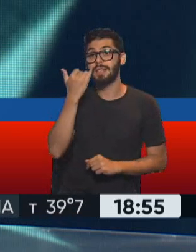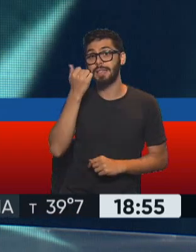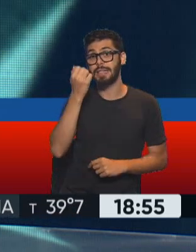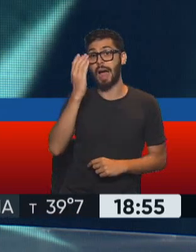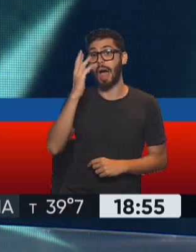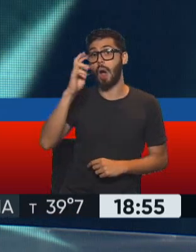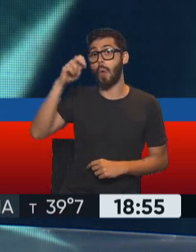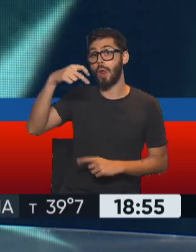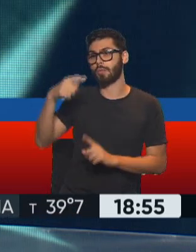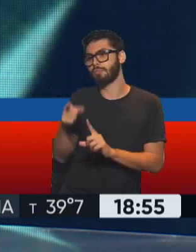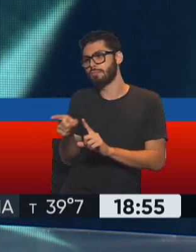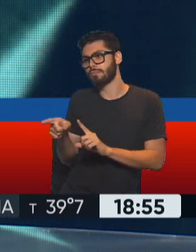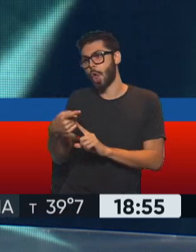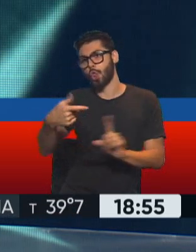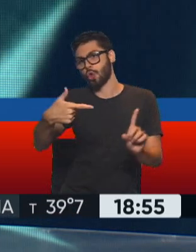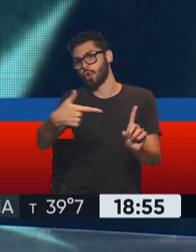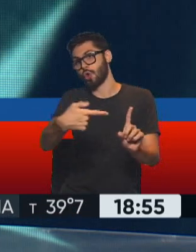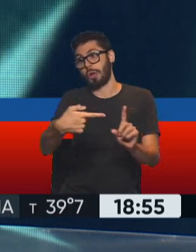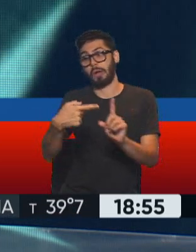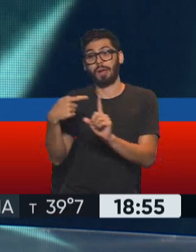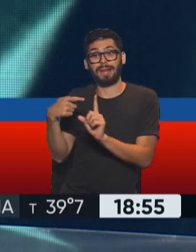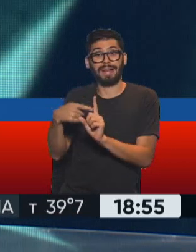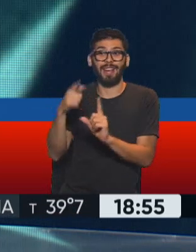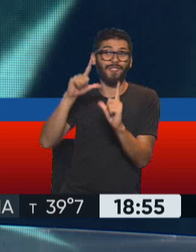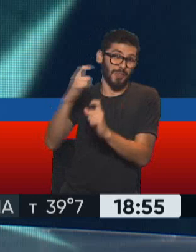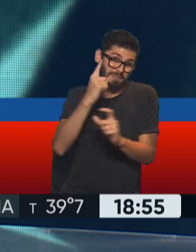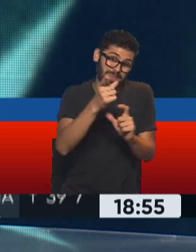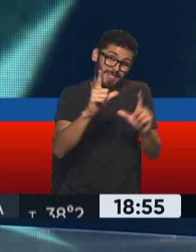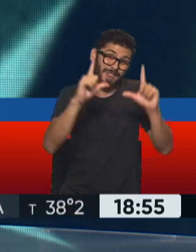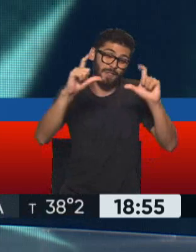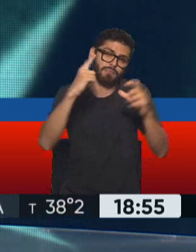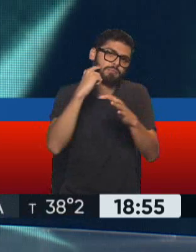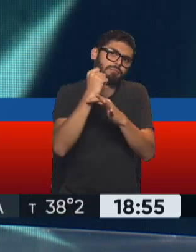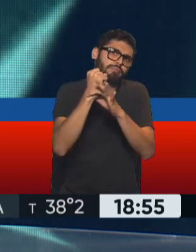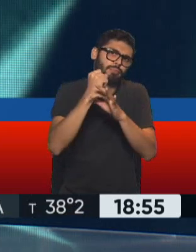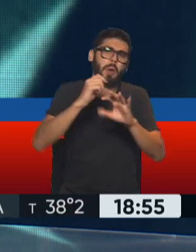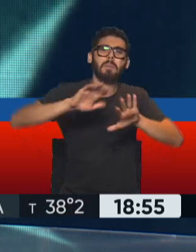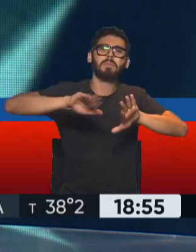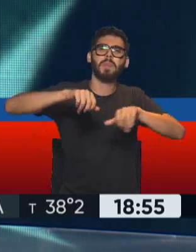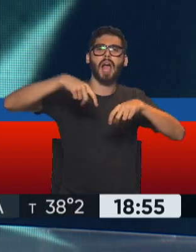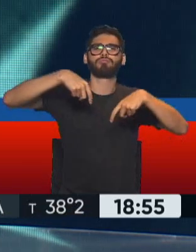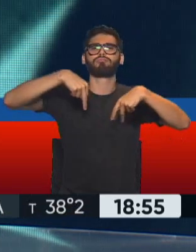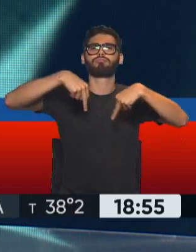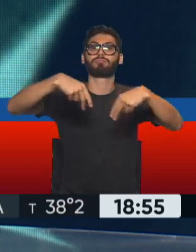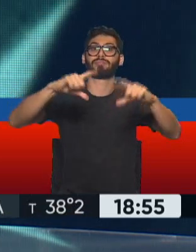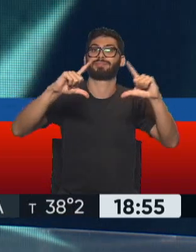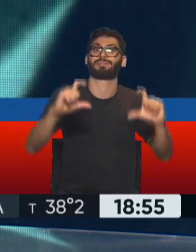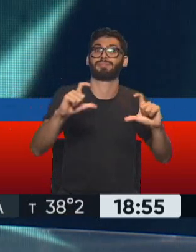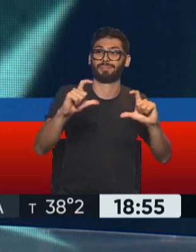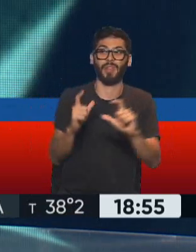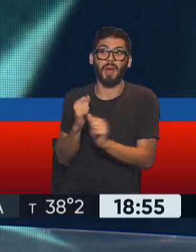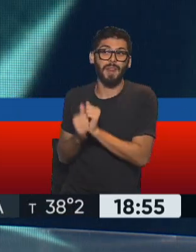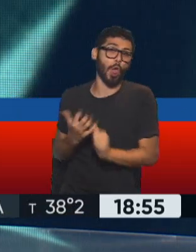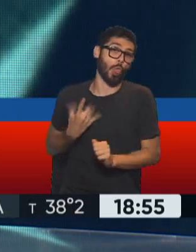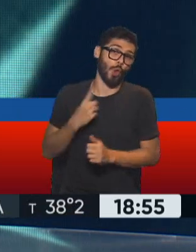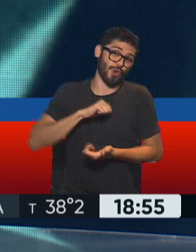a asesinarlo. Alfredo Jabrán habría sido fotografiado. Vimos su foto, esa famosa foto en la playa del empresario Postal. Fue lo que le